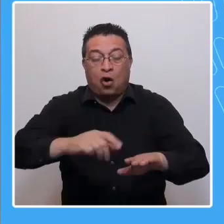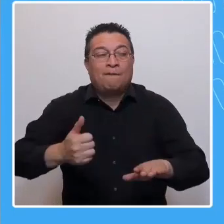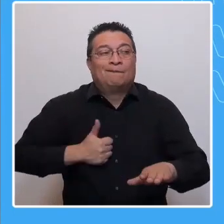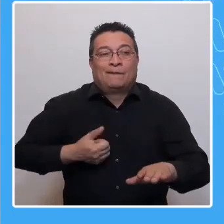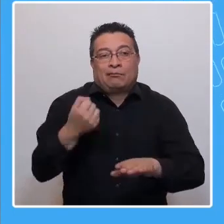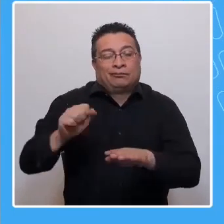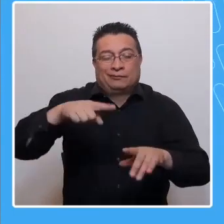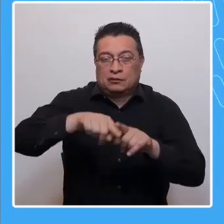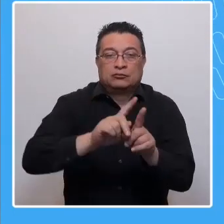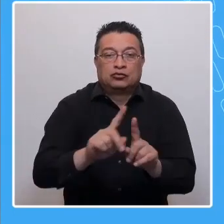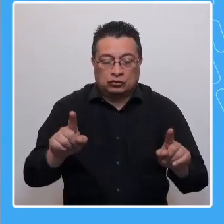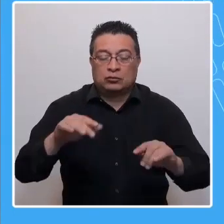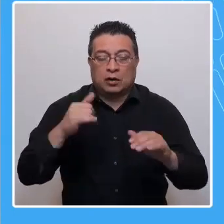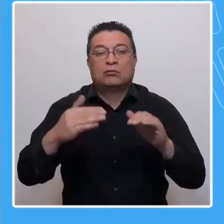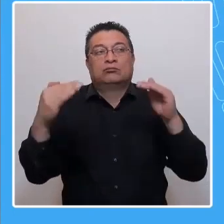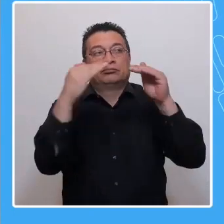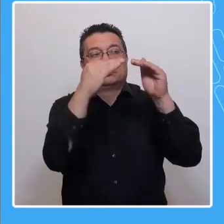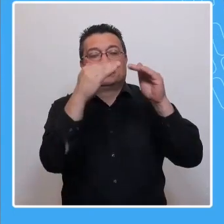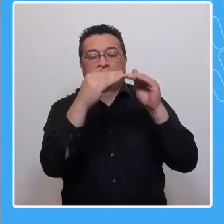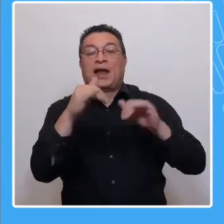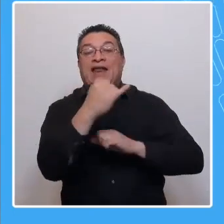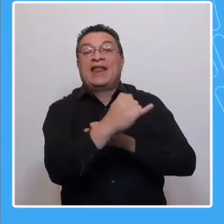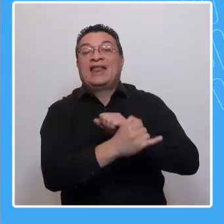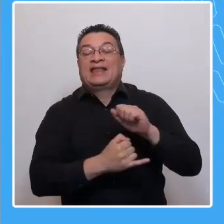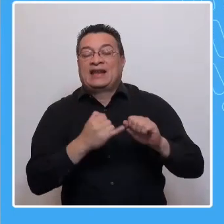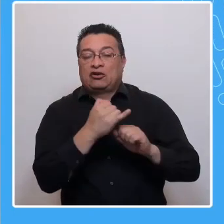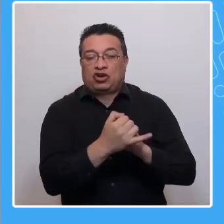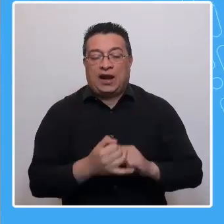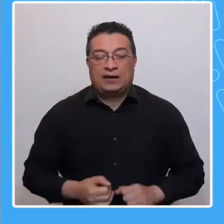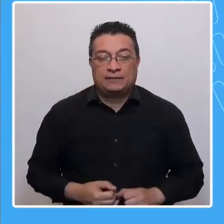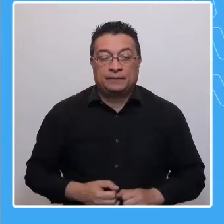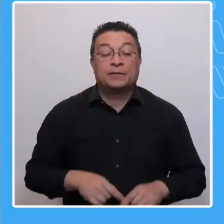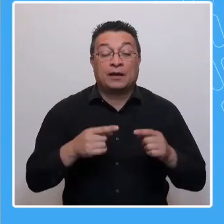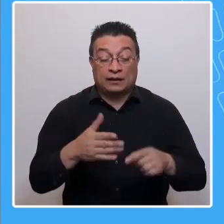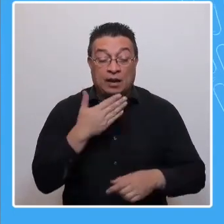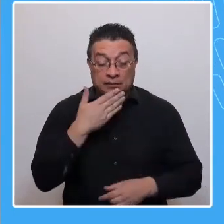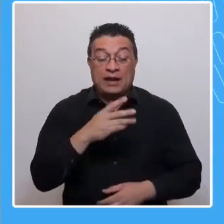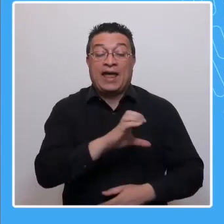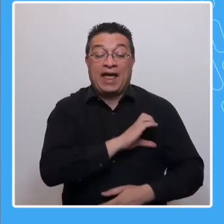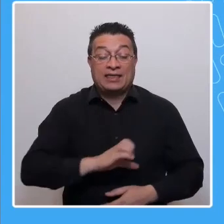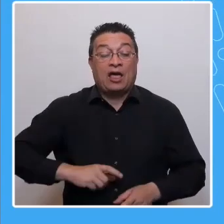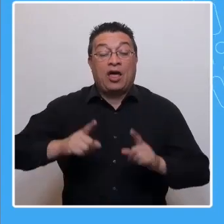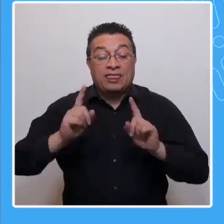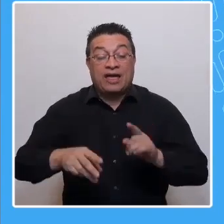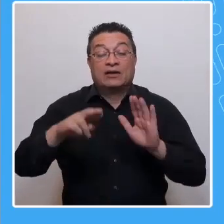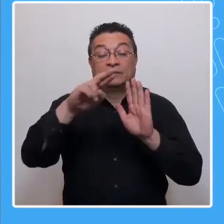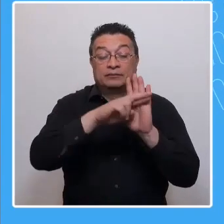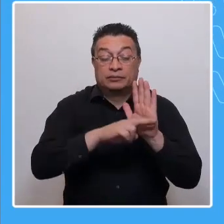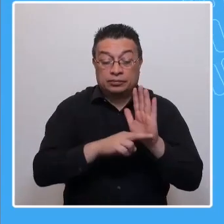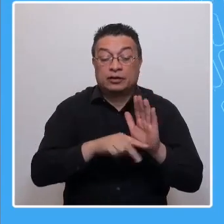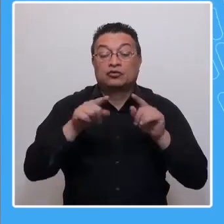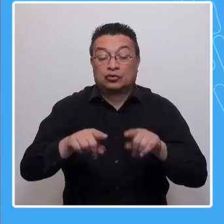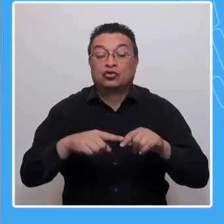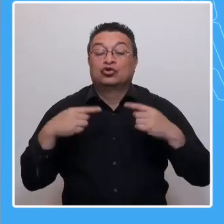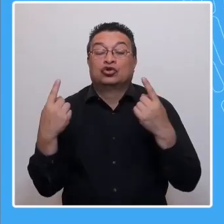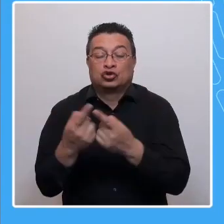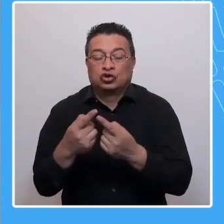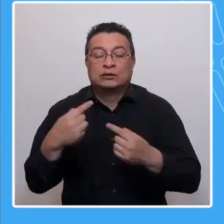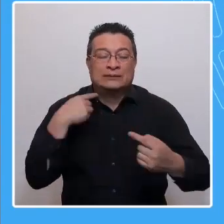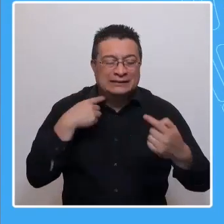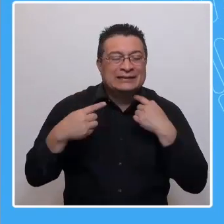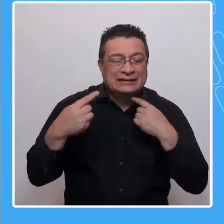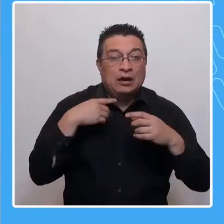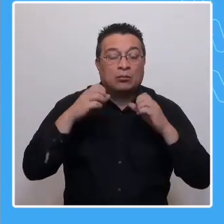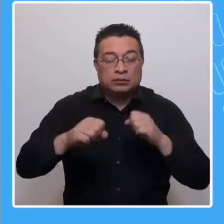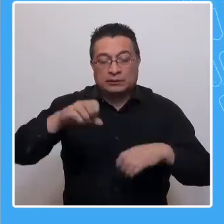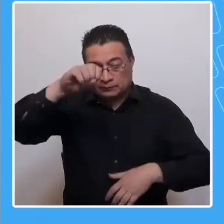está en base a los estándares internacionales. Se habla también de que el Estado debe regular, por cierto, de manera sinérgica los distintos impactos y efectos que tiene la